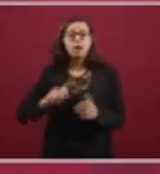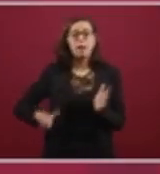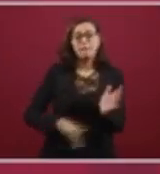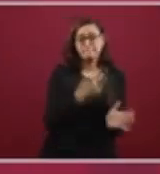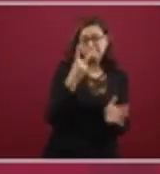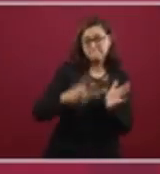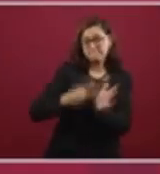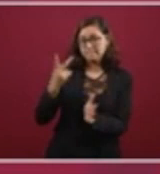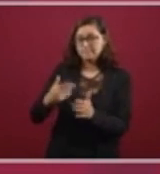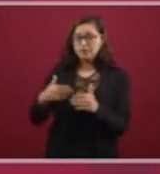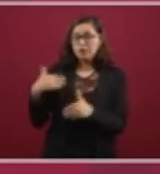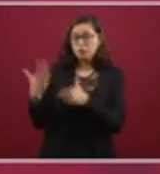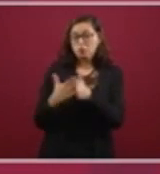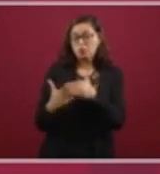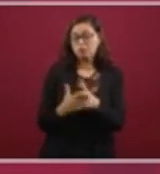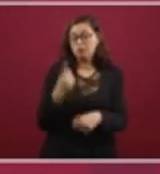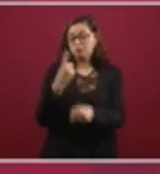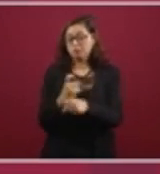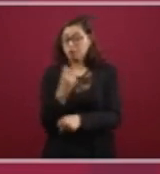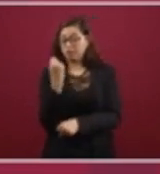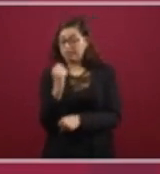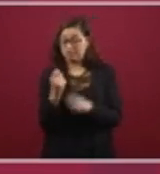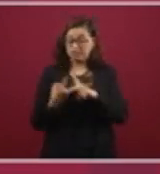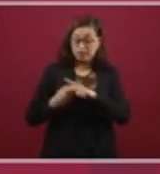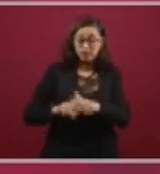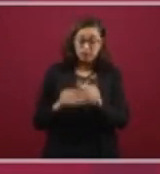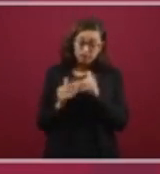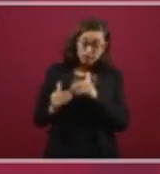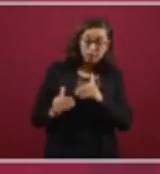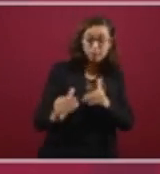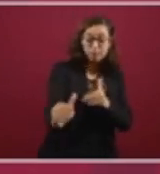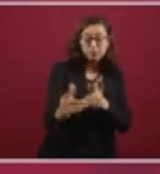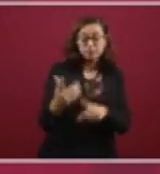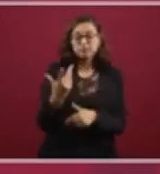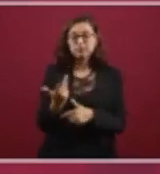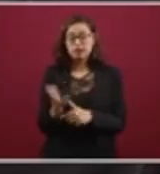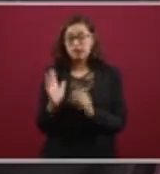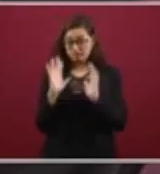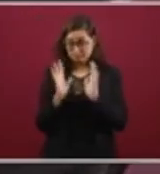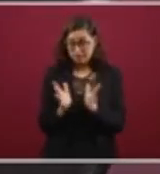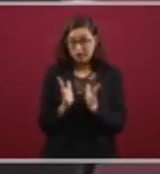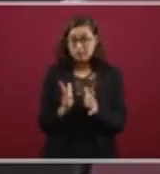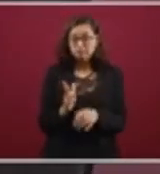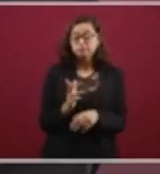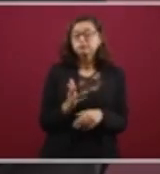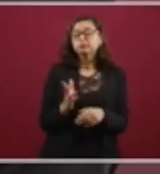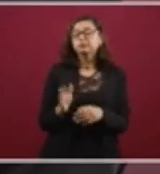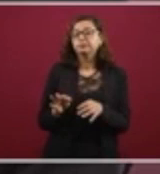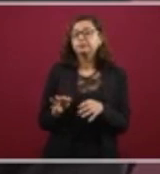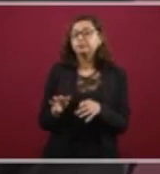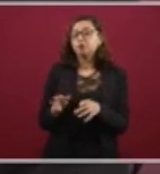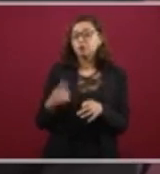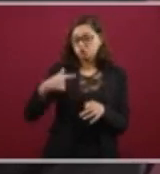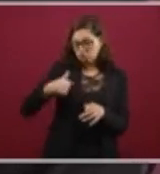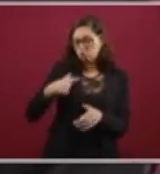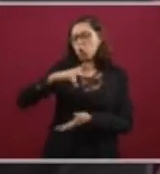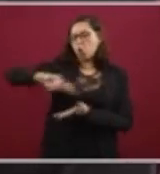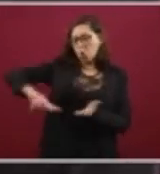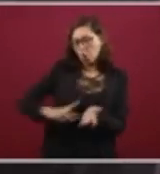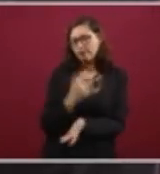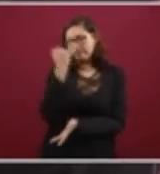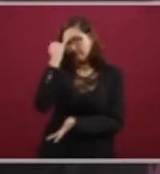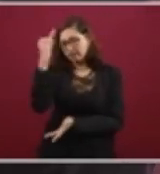ordinario, a partir del día 1 de septiembre, voy a enviar otra